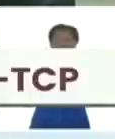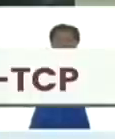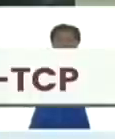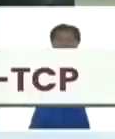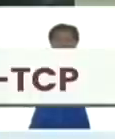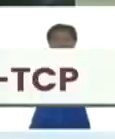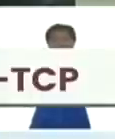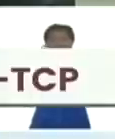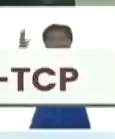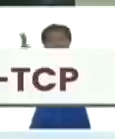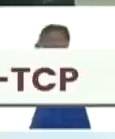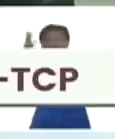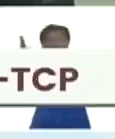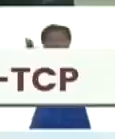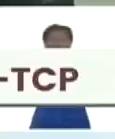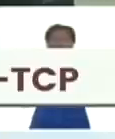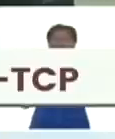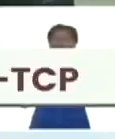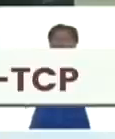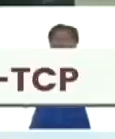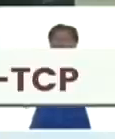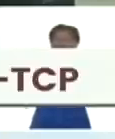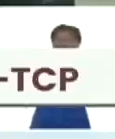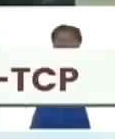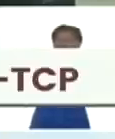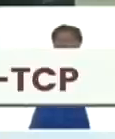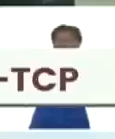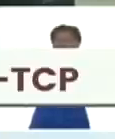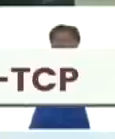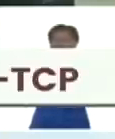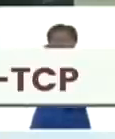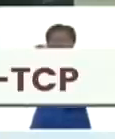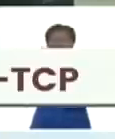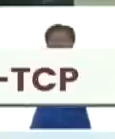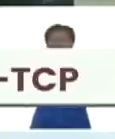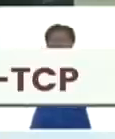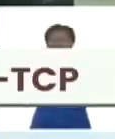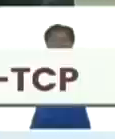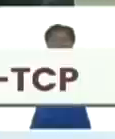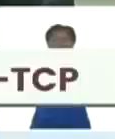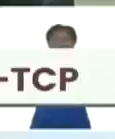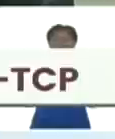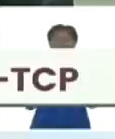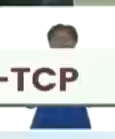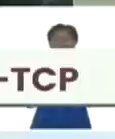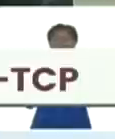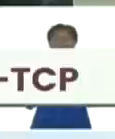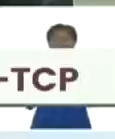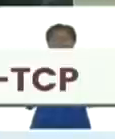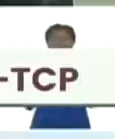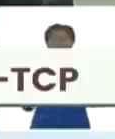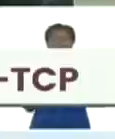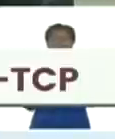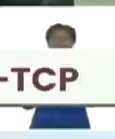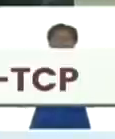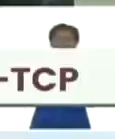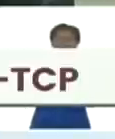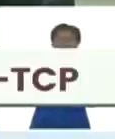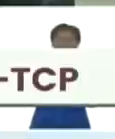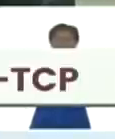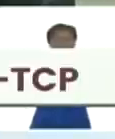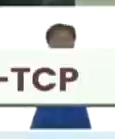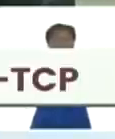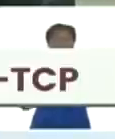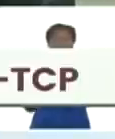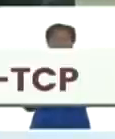de pensar en el futuro, imaginar cuál es la región que queremos tener. Es momento de cohesión